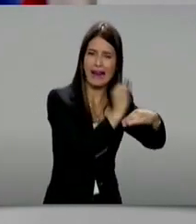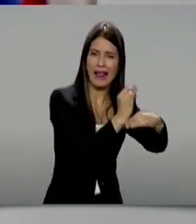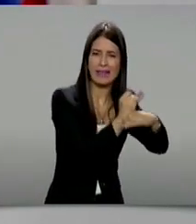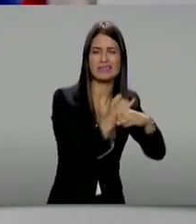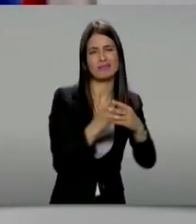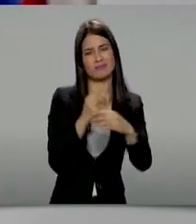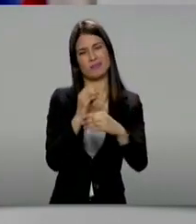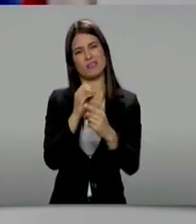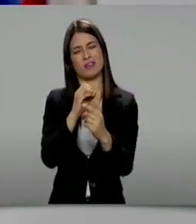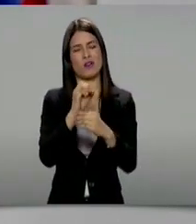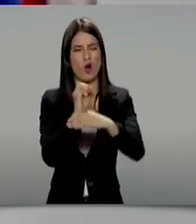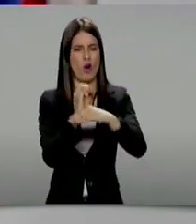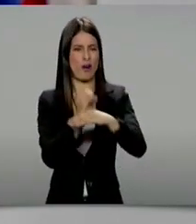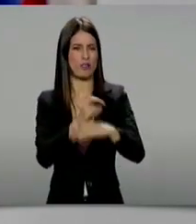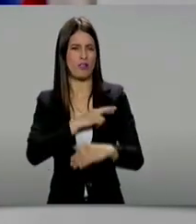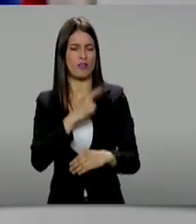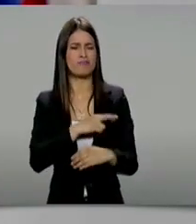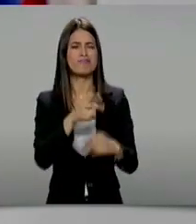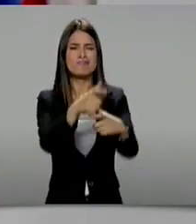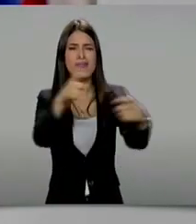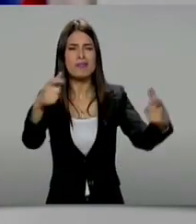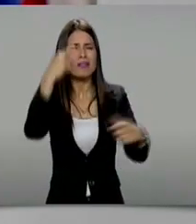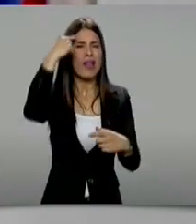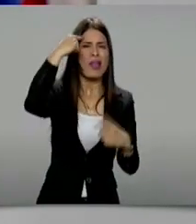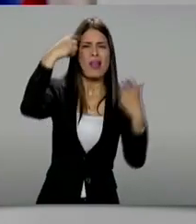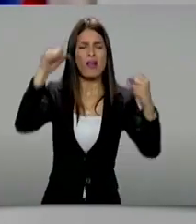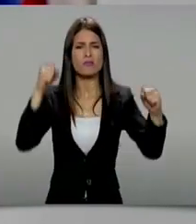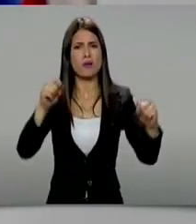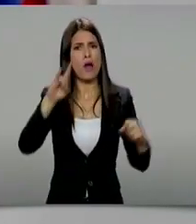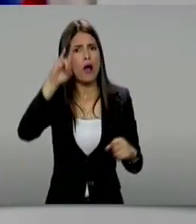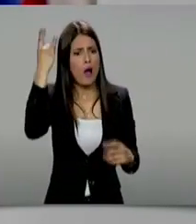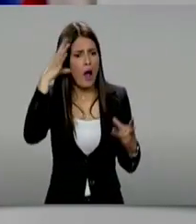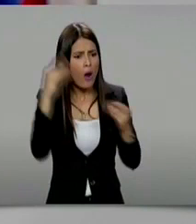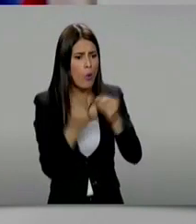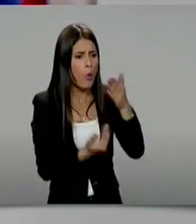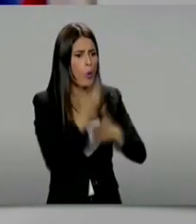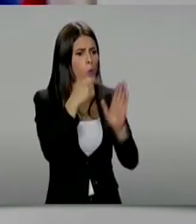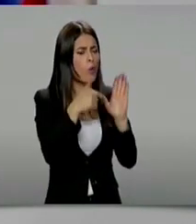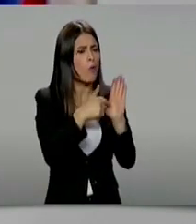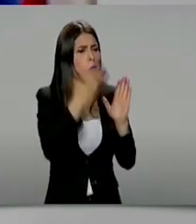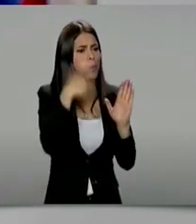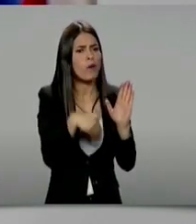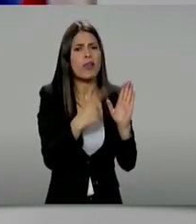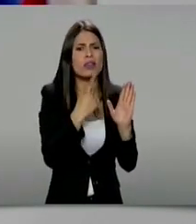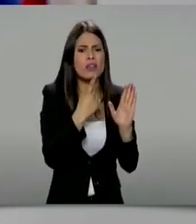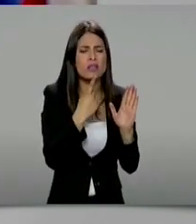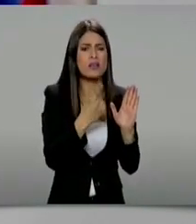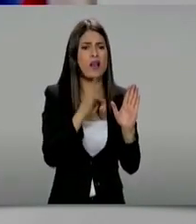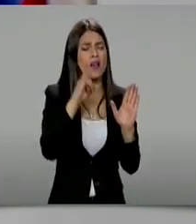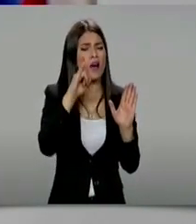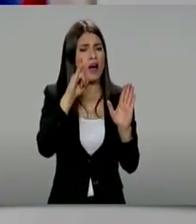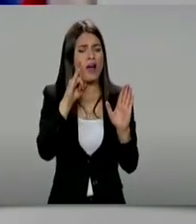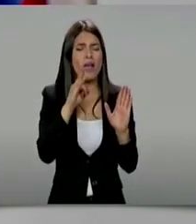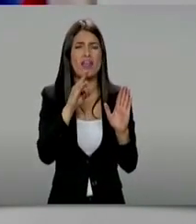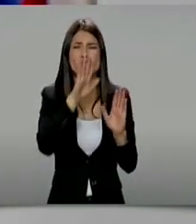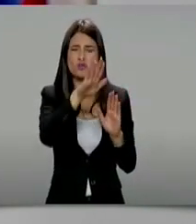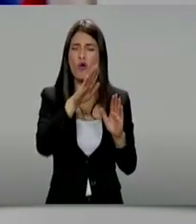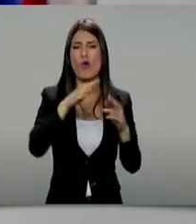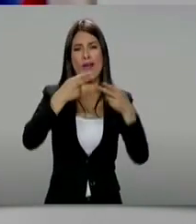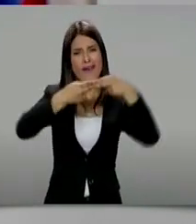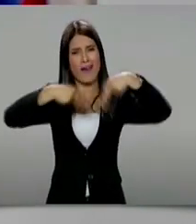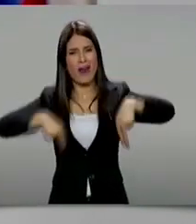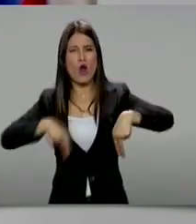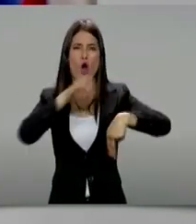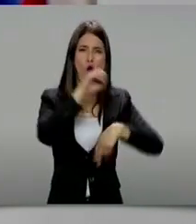religiosas fue que el acuerdo de paz pudiera contener elementos de la llamada ideología de género y se afectaran los